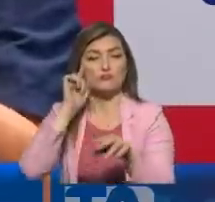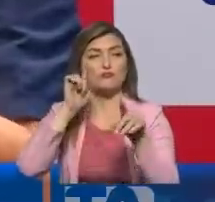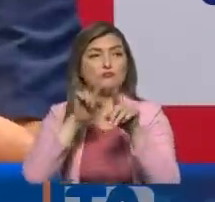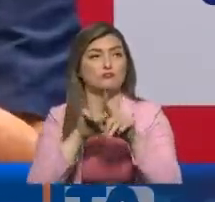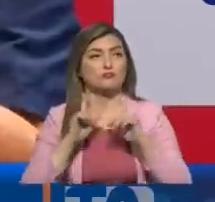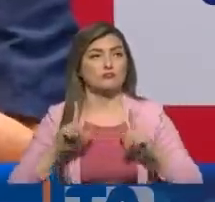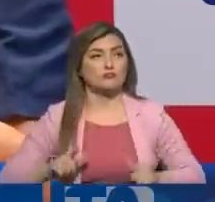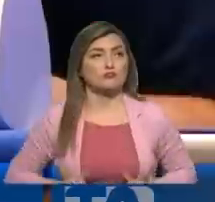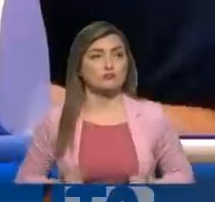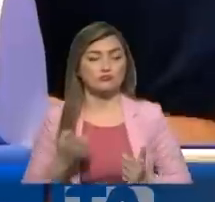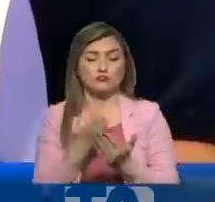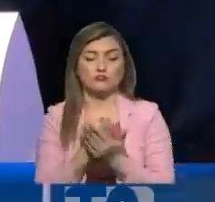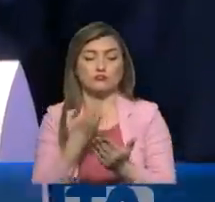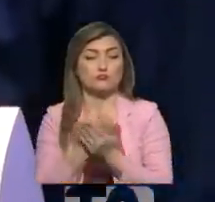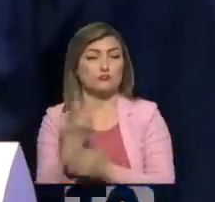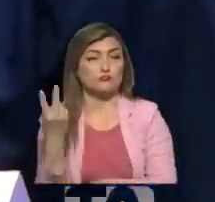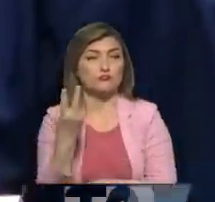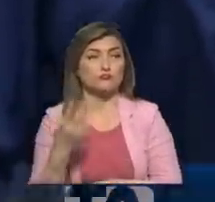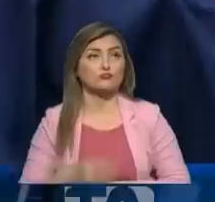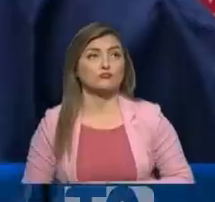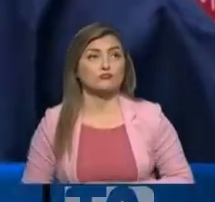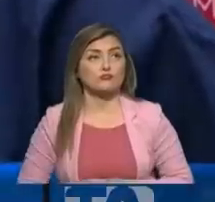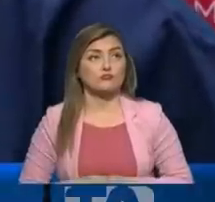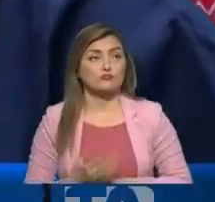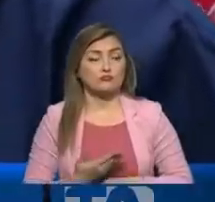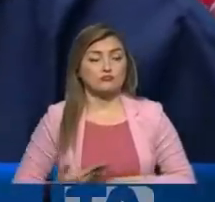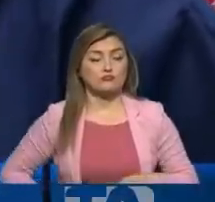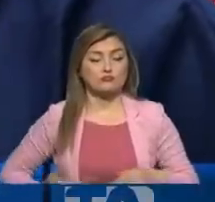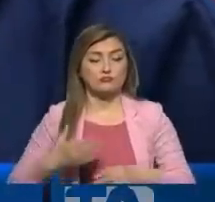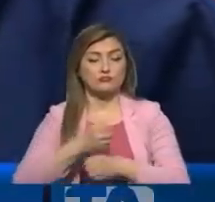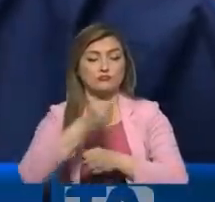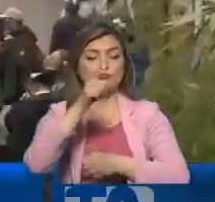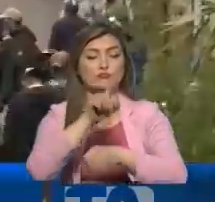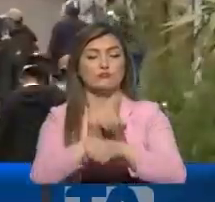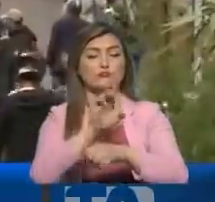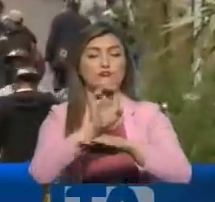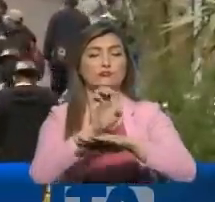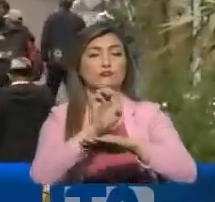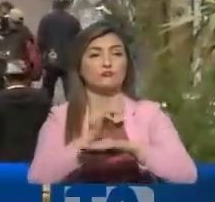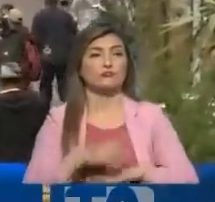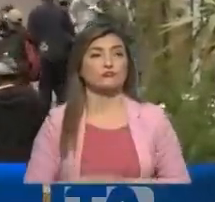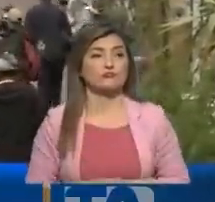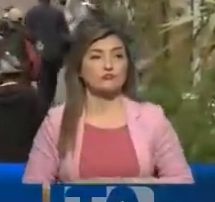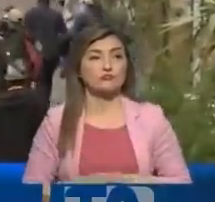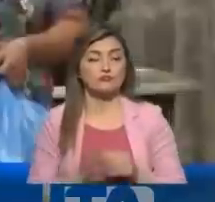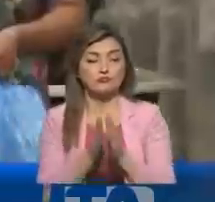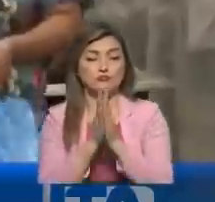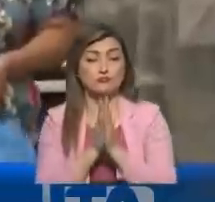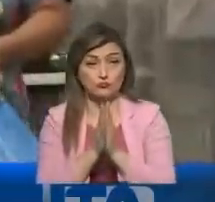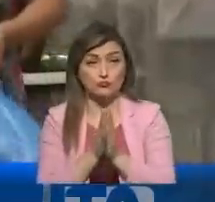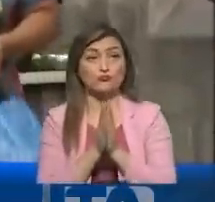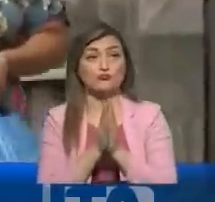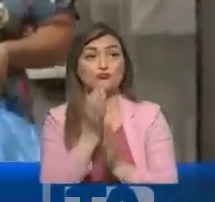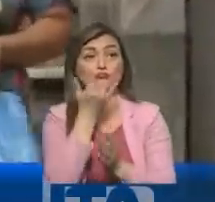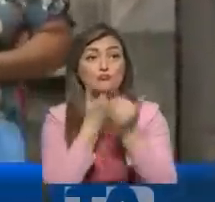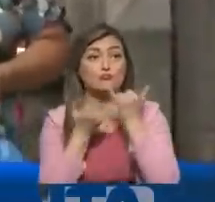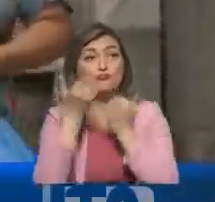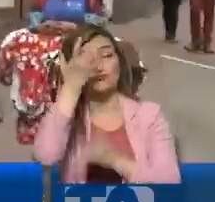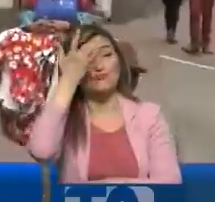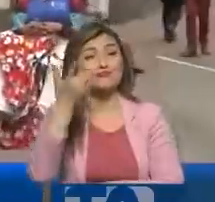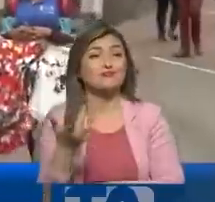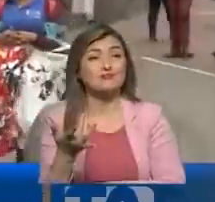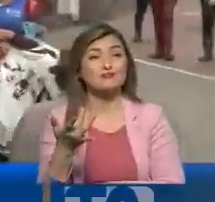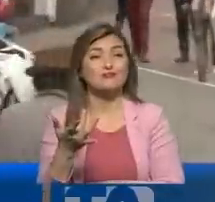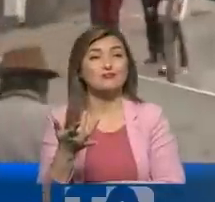economía y economía es salud. Según Santiago Carrasco, presidente de la Federación Médica Ecuatoriana, las medidas que solicitaban estaban erradas porque